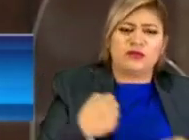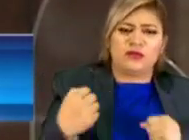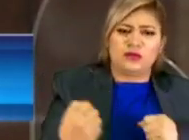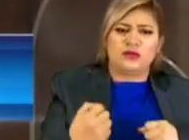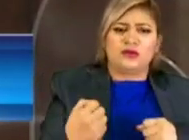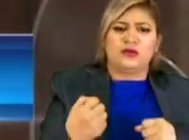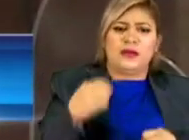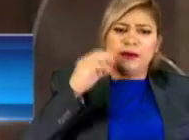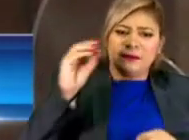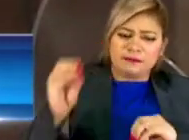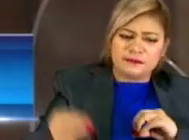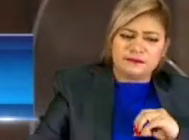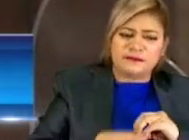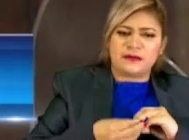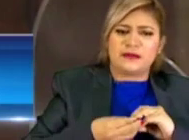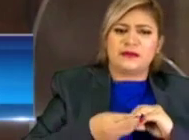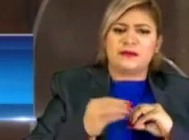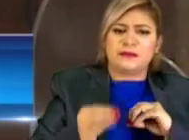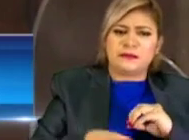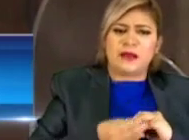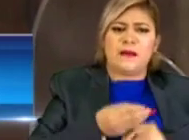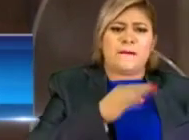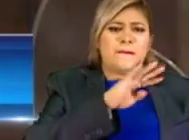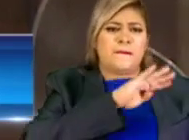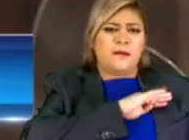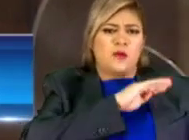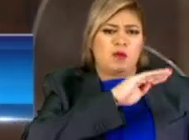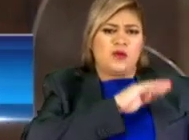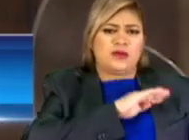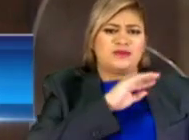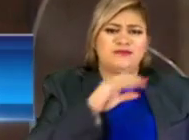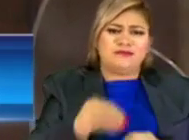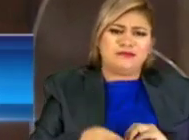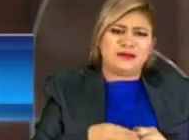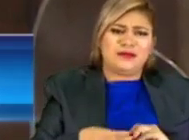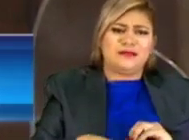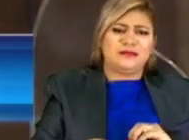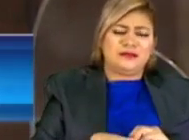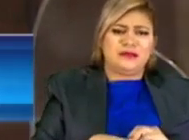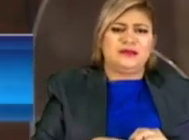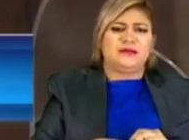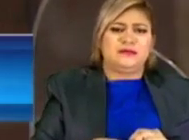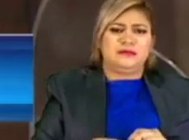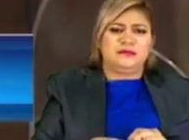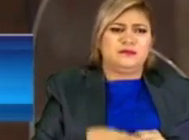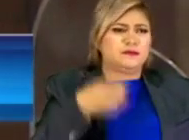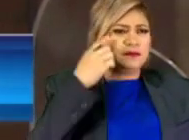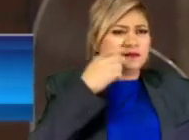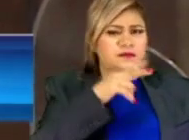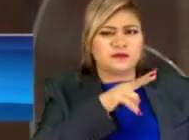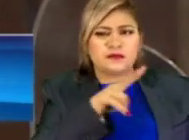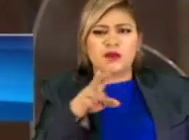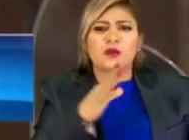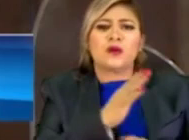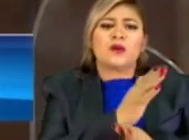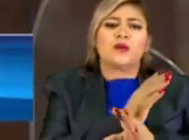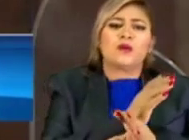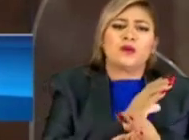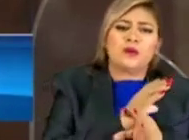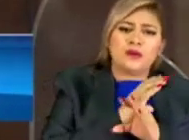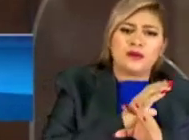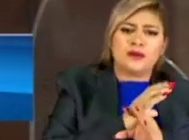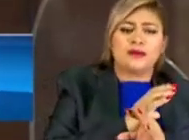incrementando los operativos bien estructurados para combatir la